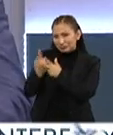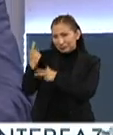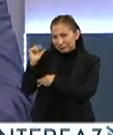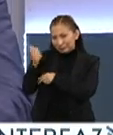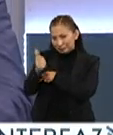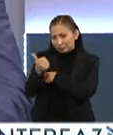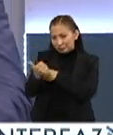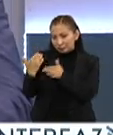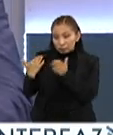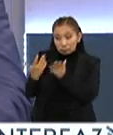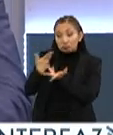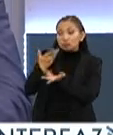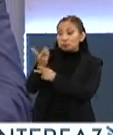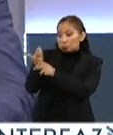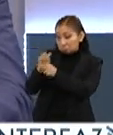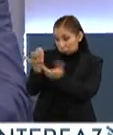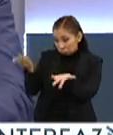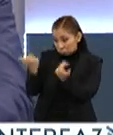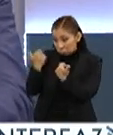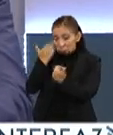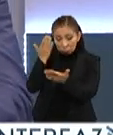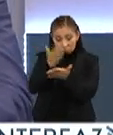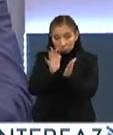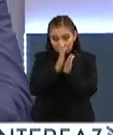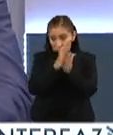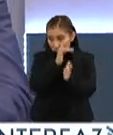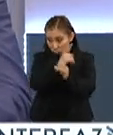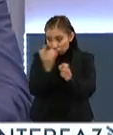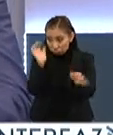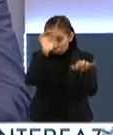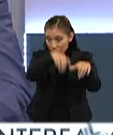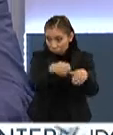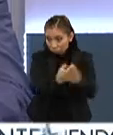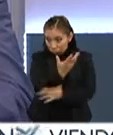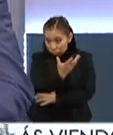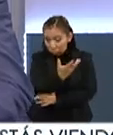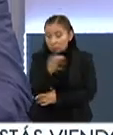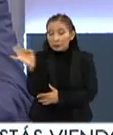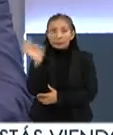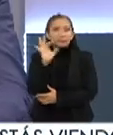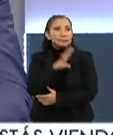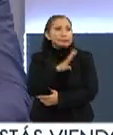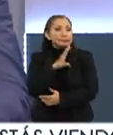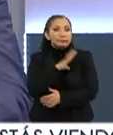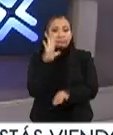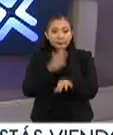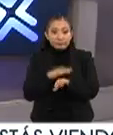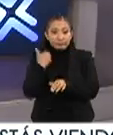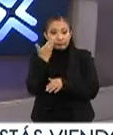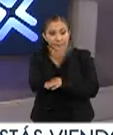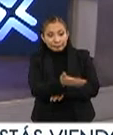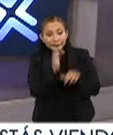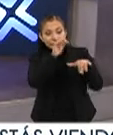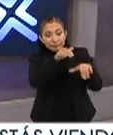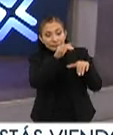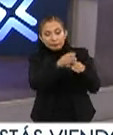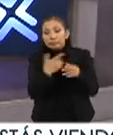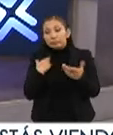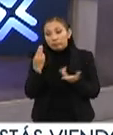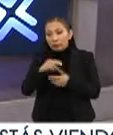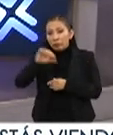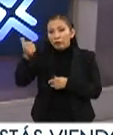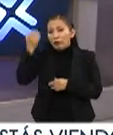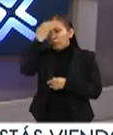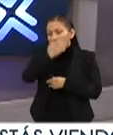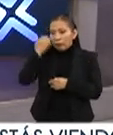mes de agosto, se les invitará a participar en esta carrera. Y si hay a lo mejor mayor demanda, pues se tendrá que recurrir